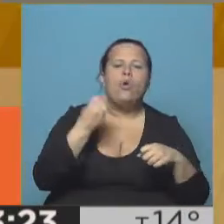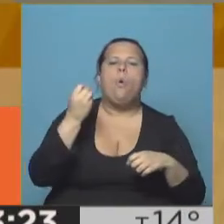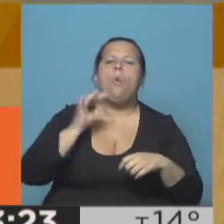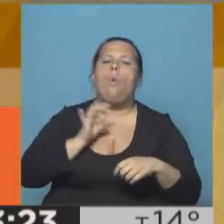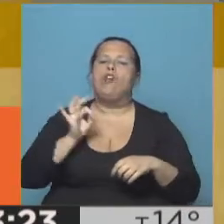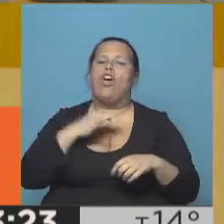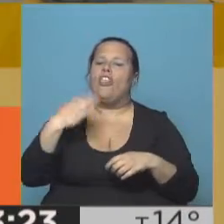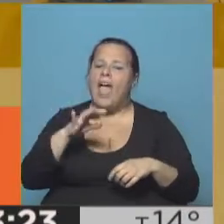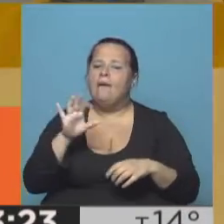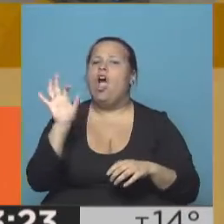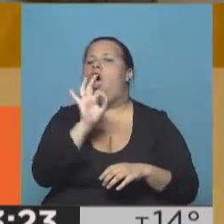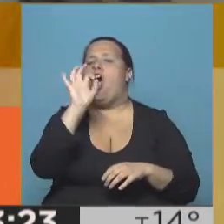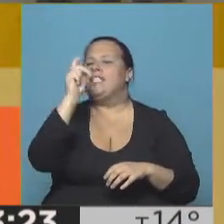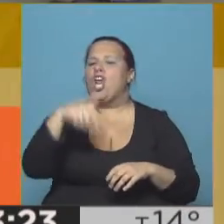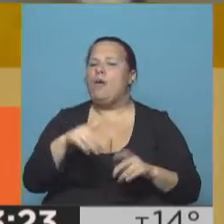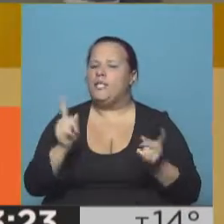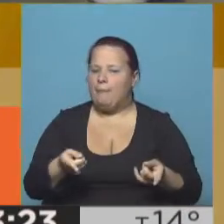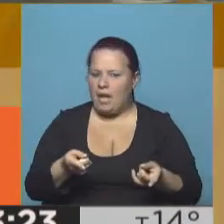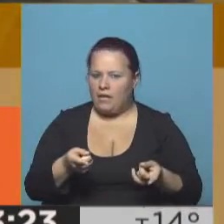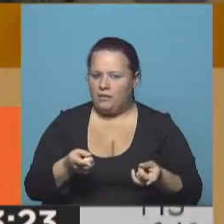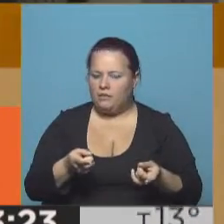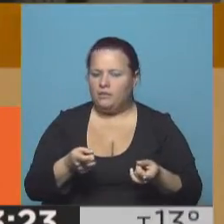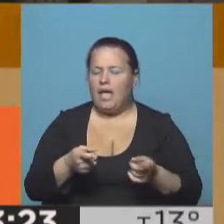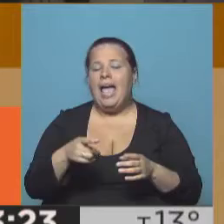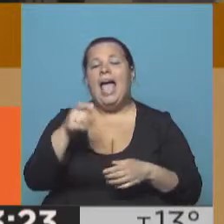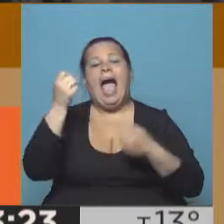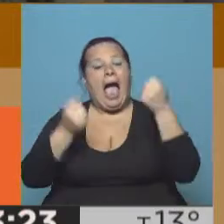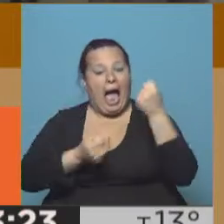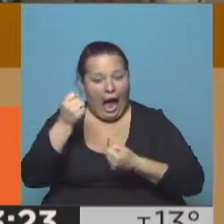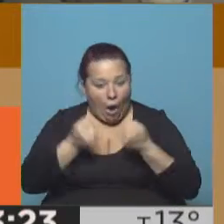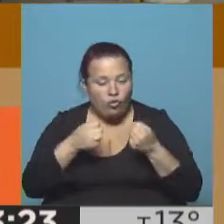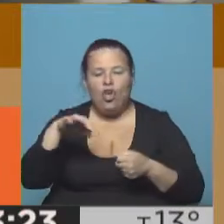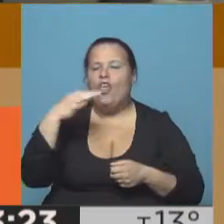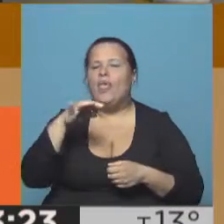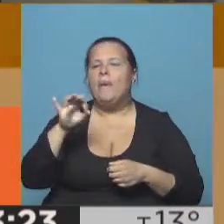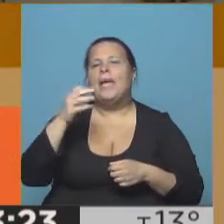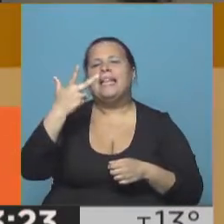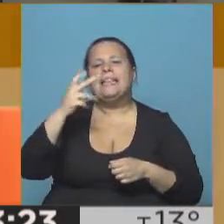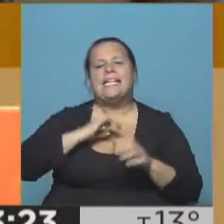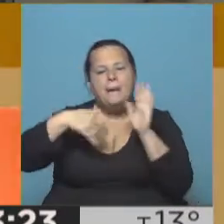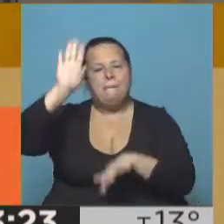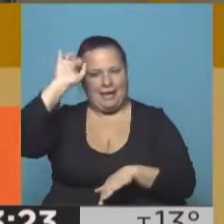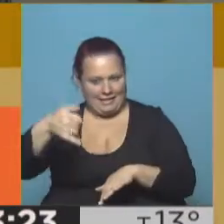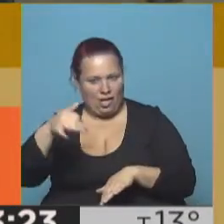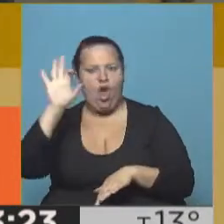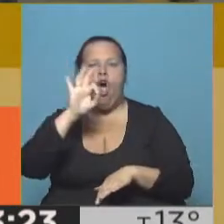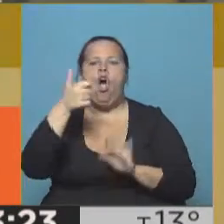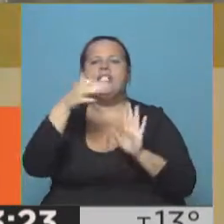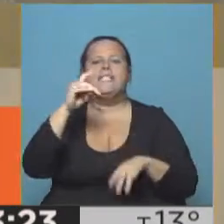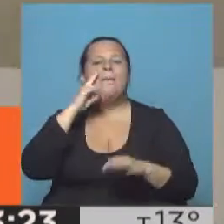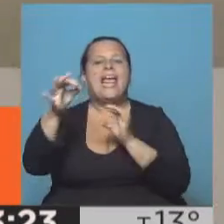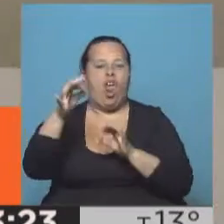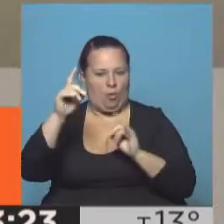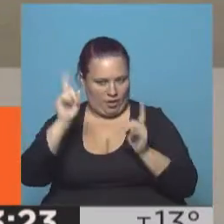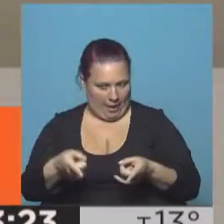deben tener 80 kilómetros también en el caso de los autos tiene que ser una antigüedad mayor a 3 años o haber recorrido 60 mil